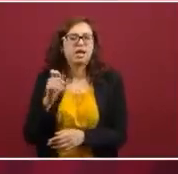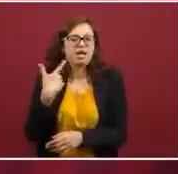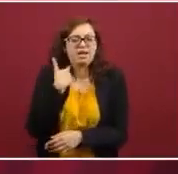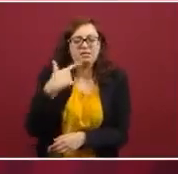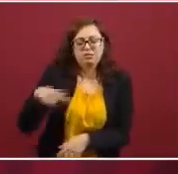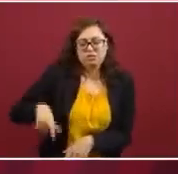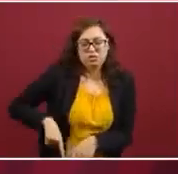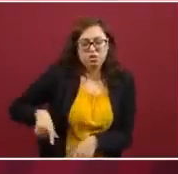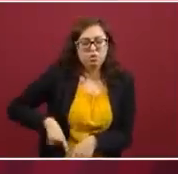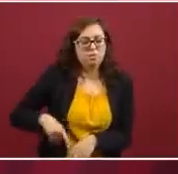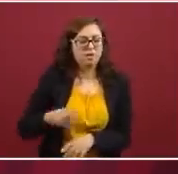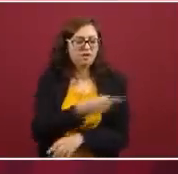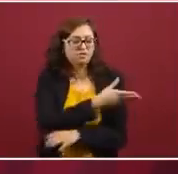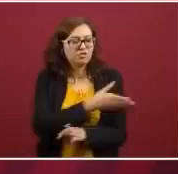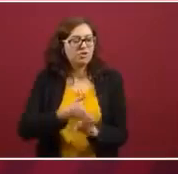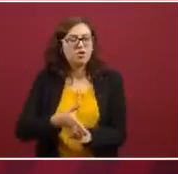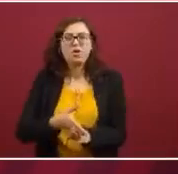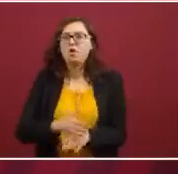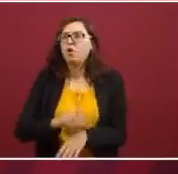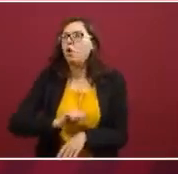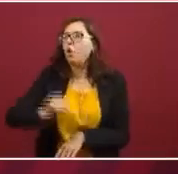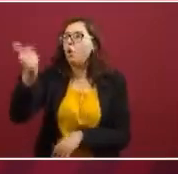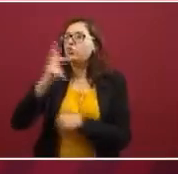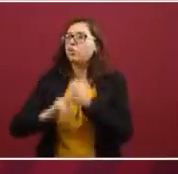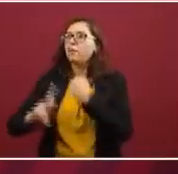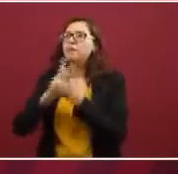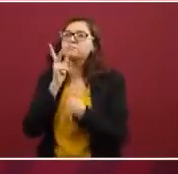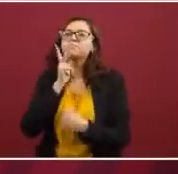Esto nunca había sucedido